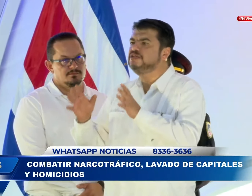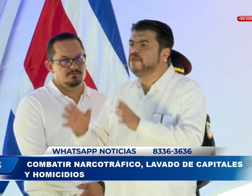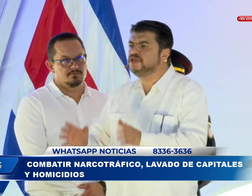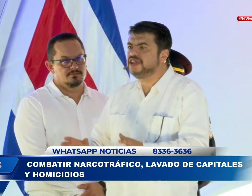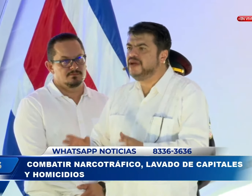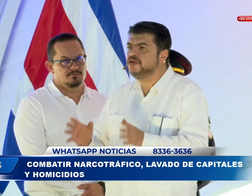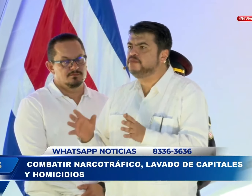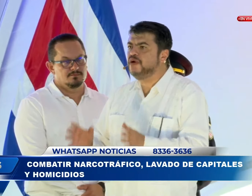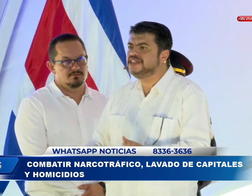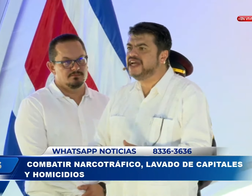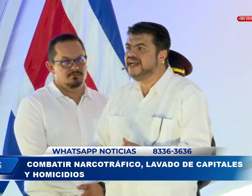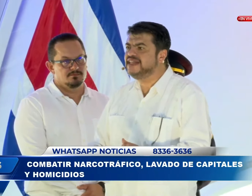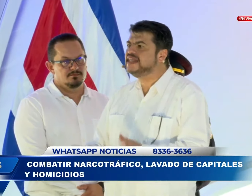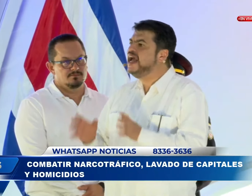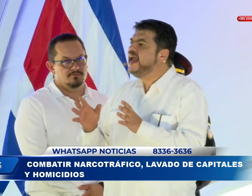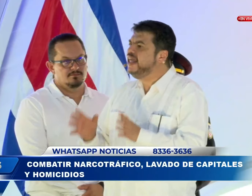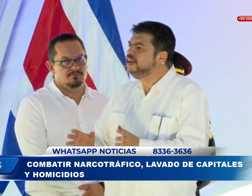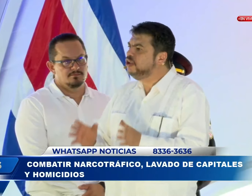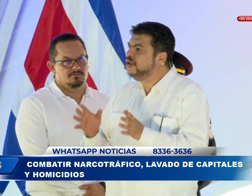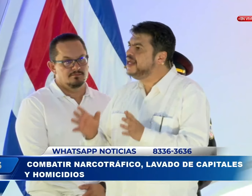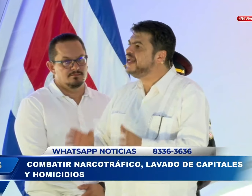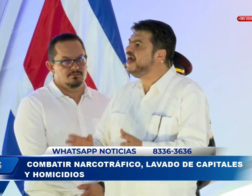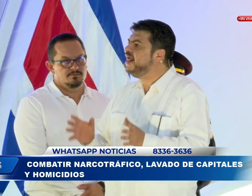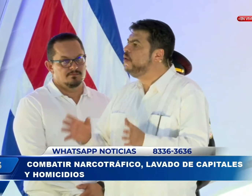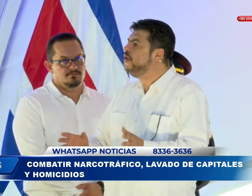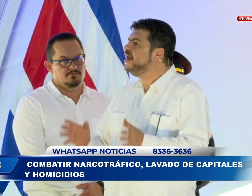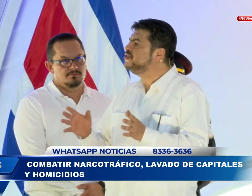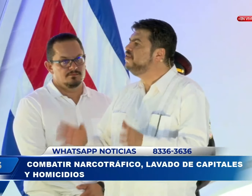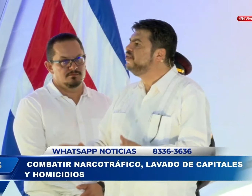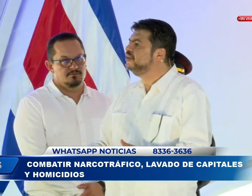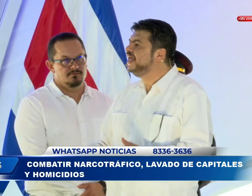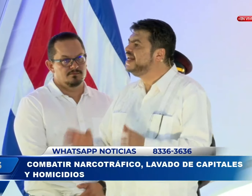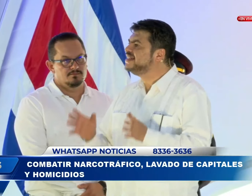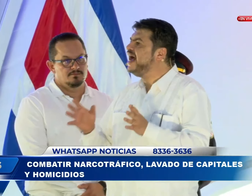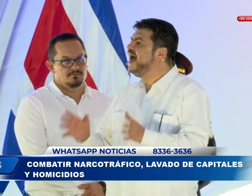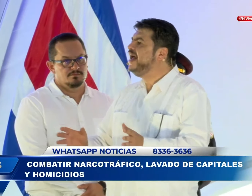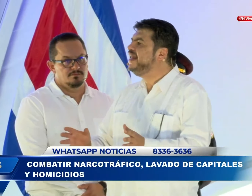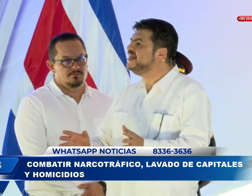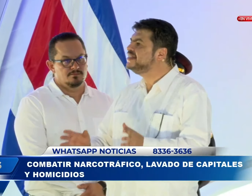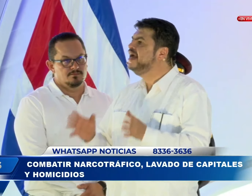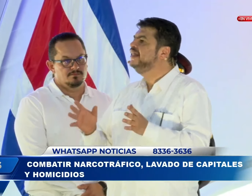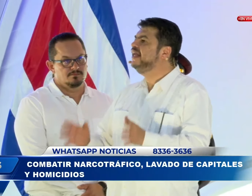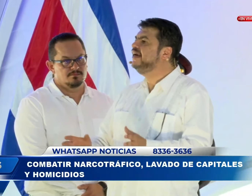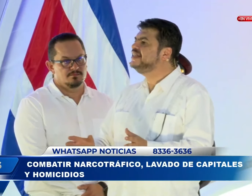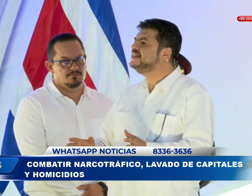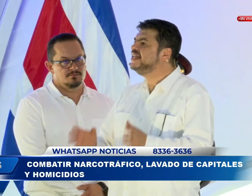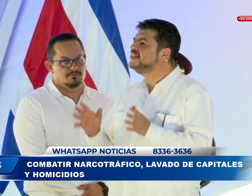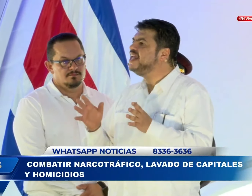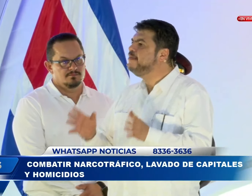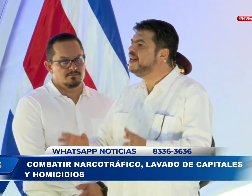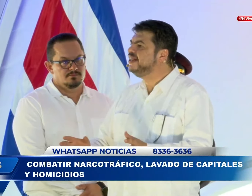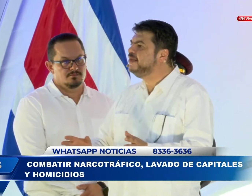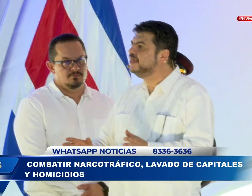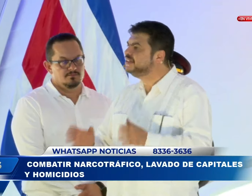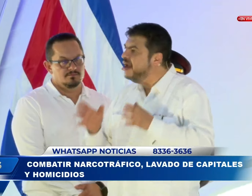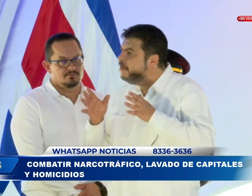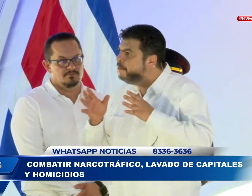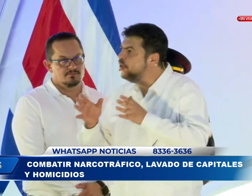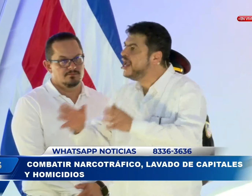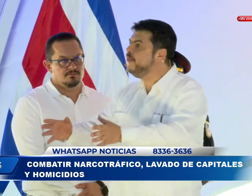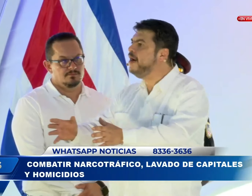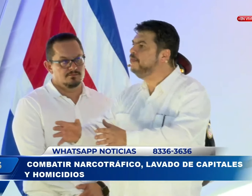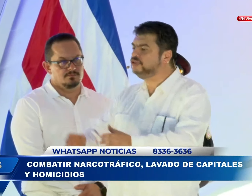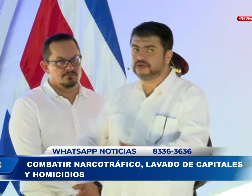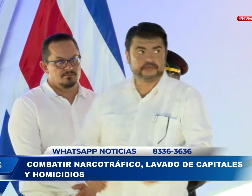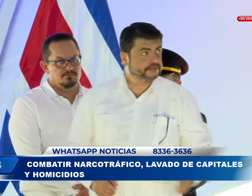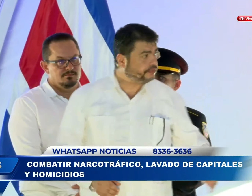y dispositivos policiales en toda y cada una de sus fronteras aéreas, terrestres y marítimas. Por